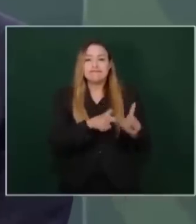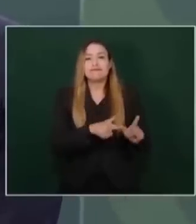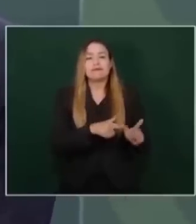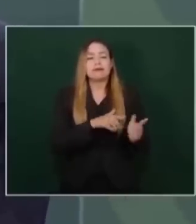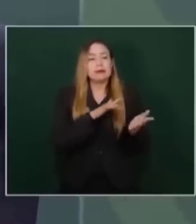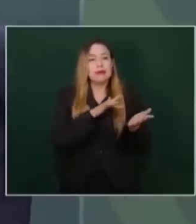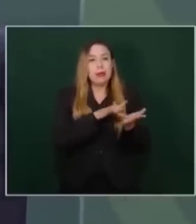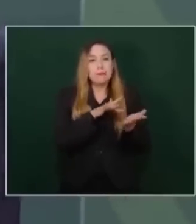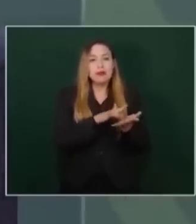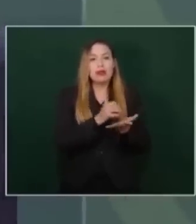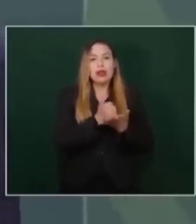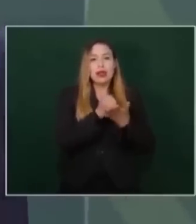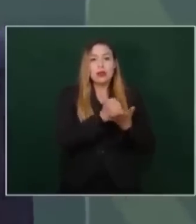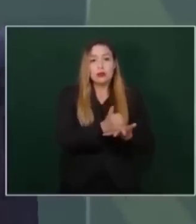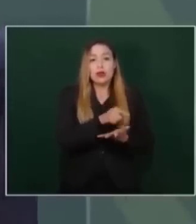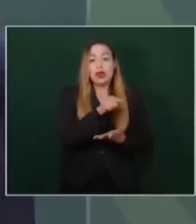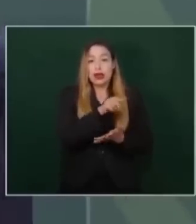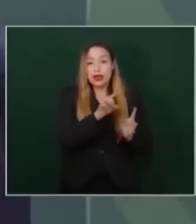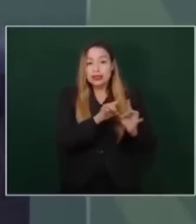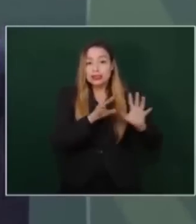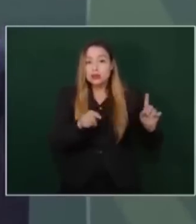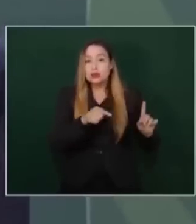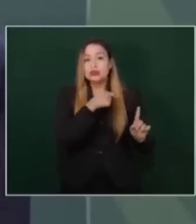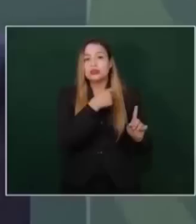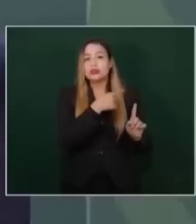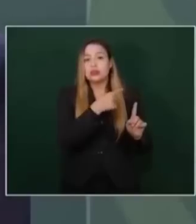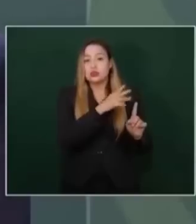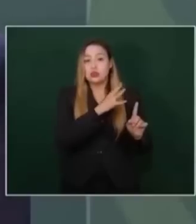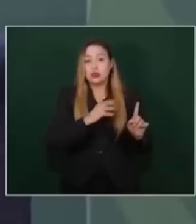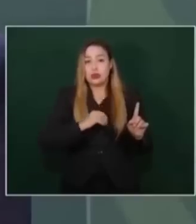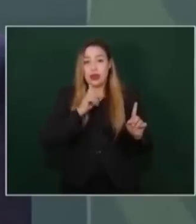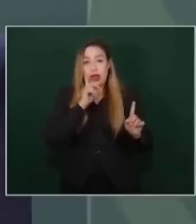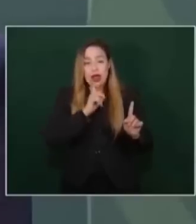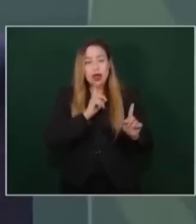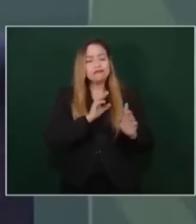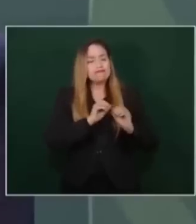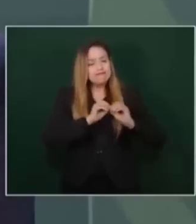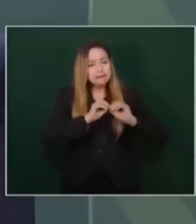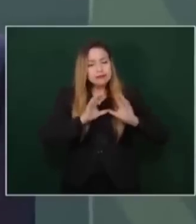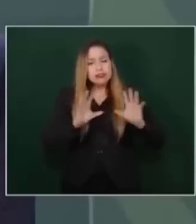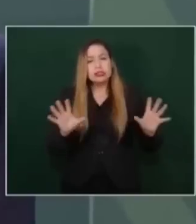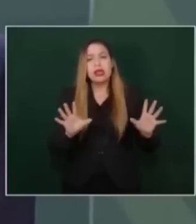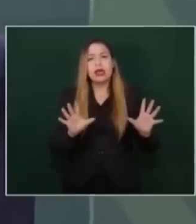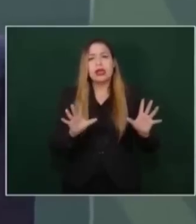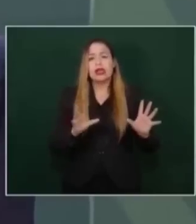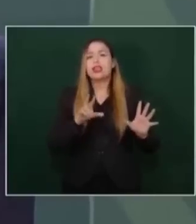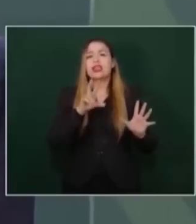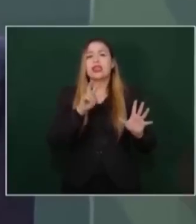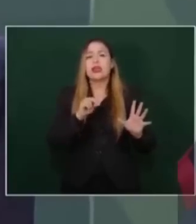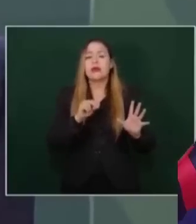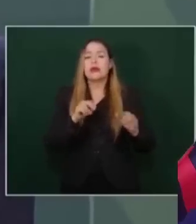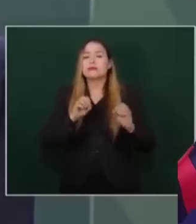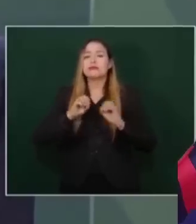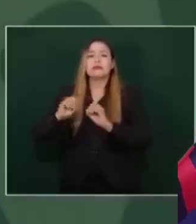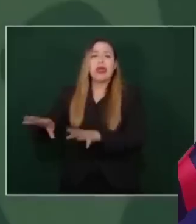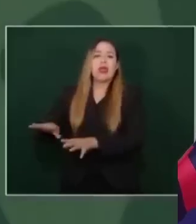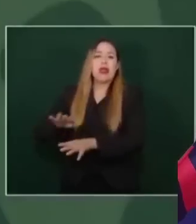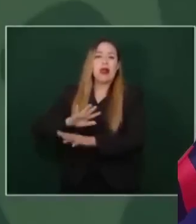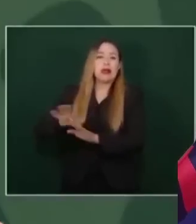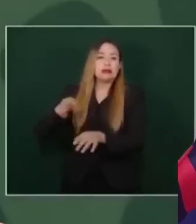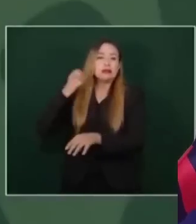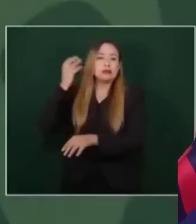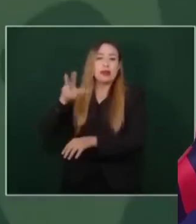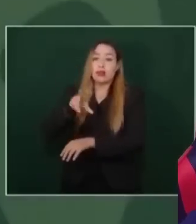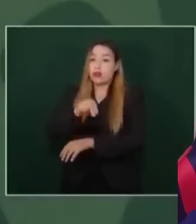esclarecer lo sucedido ya que no haya impunidad y